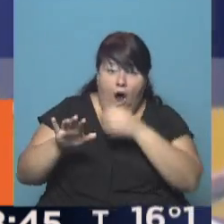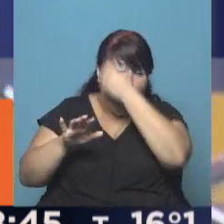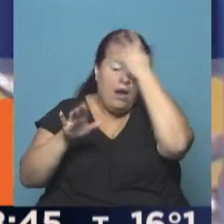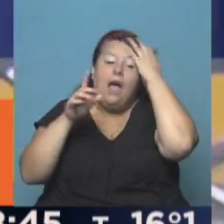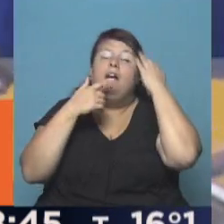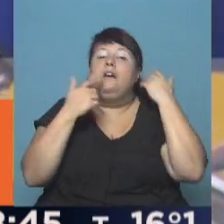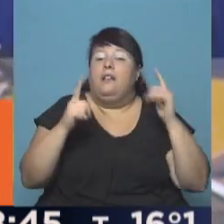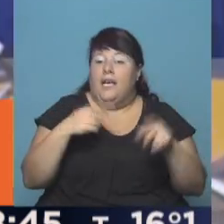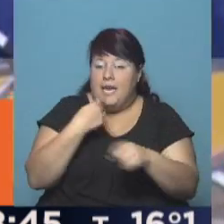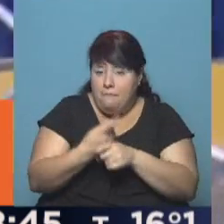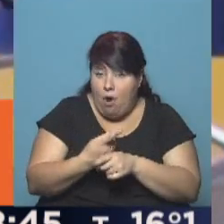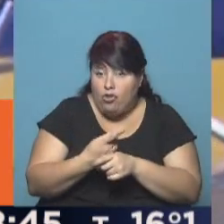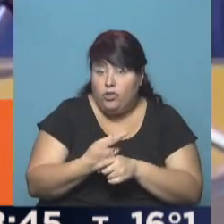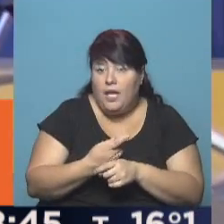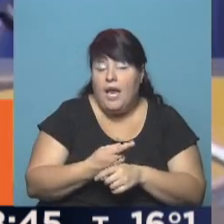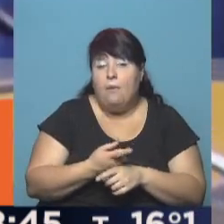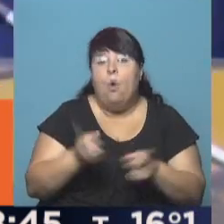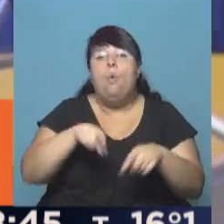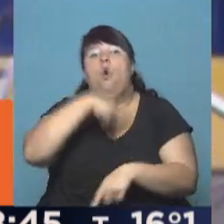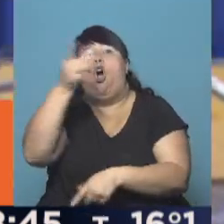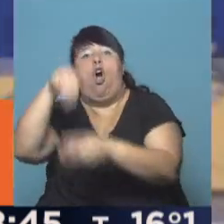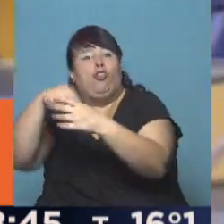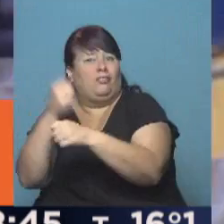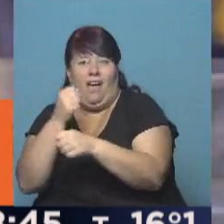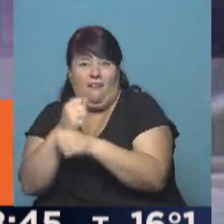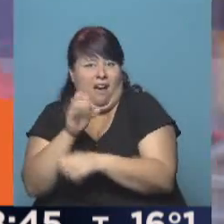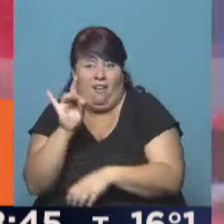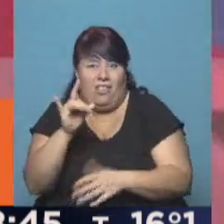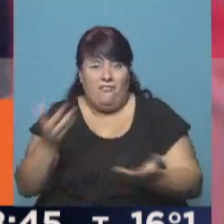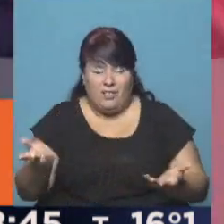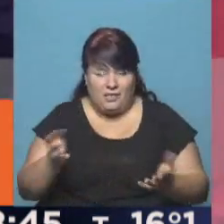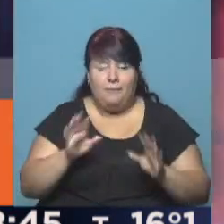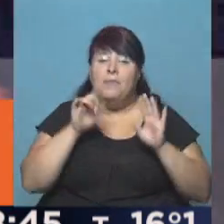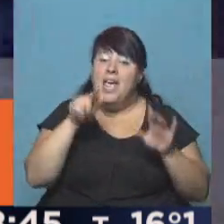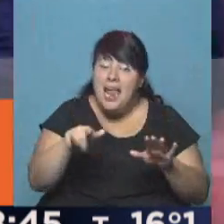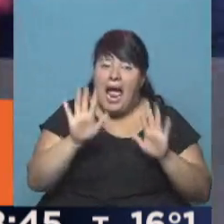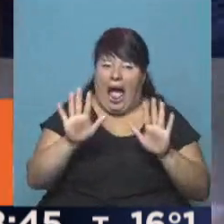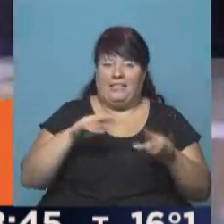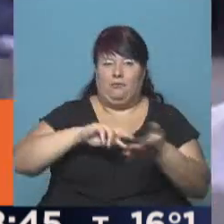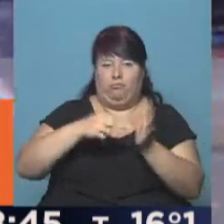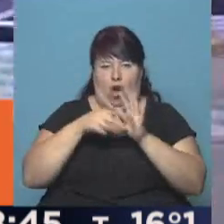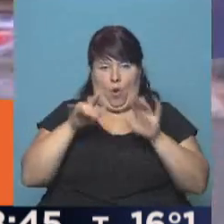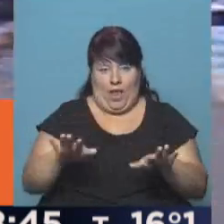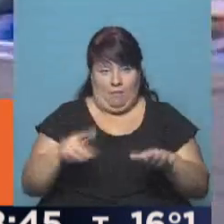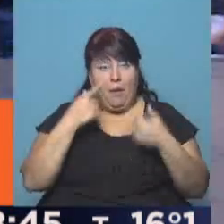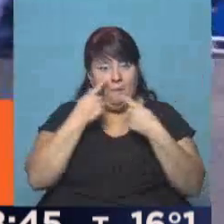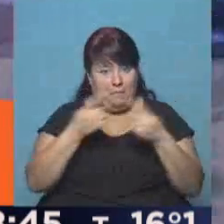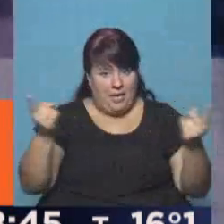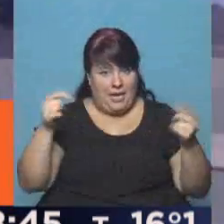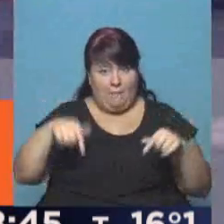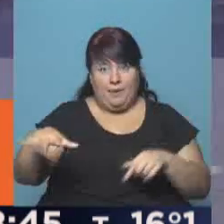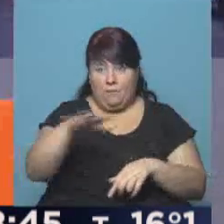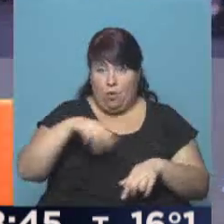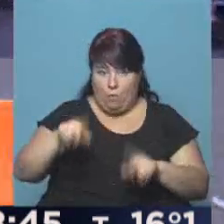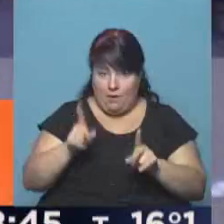sin posibilidad de reinsertarse en el mercado laboral este es el foco del conflicto que estamos viendo en